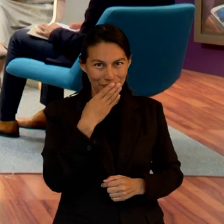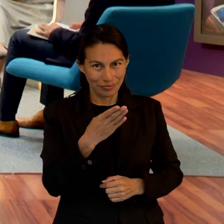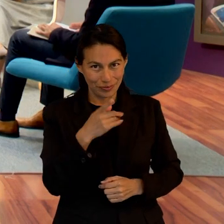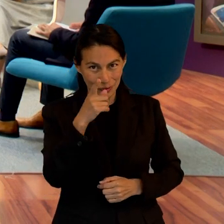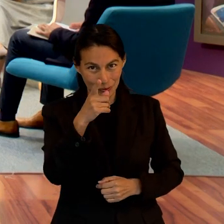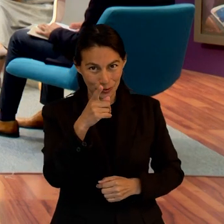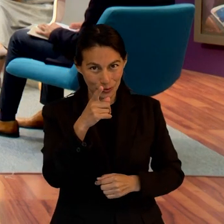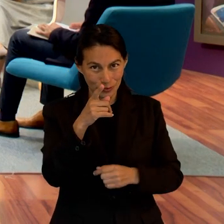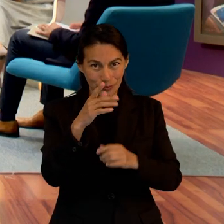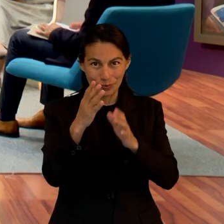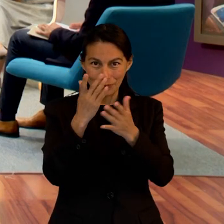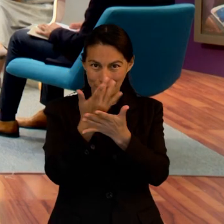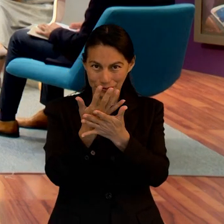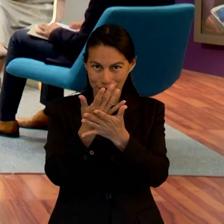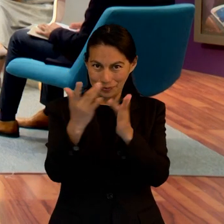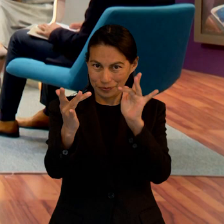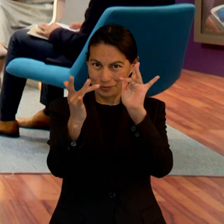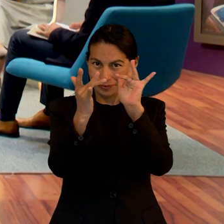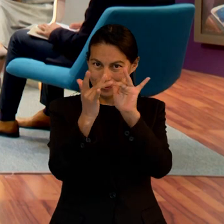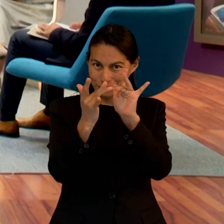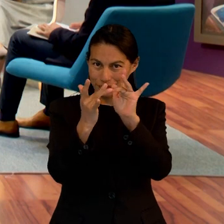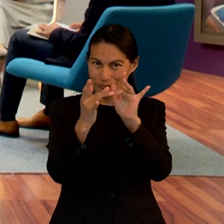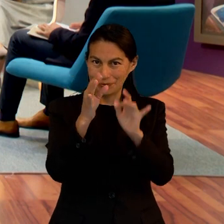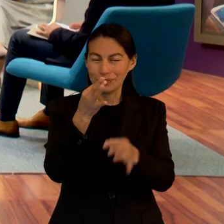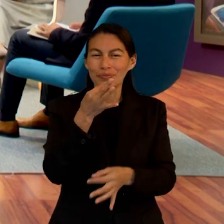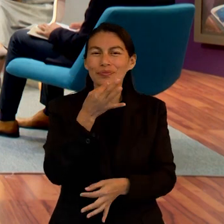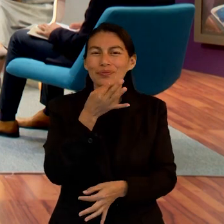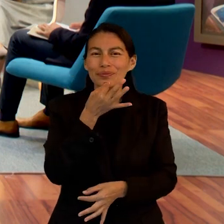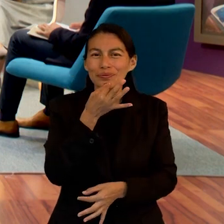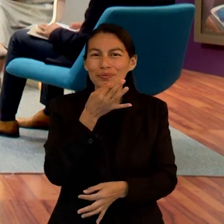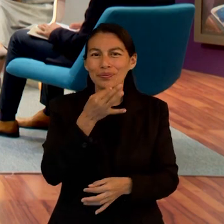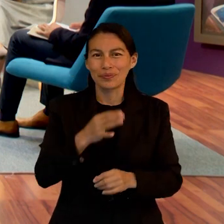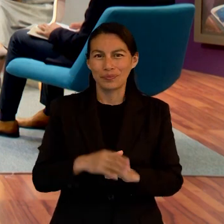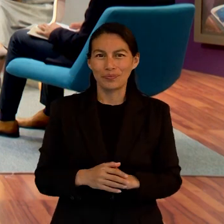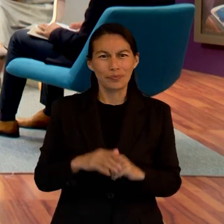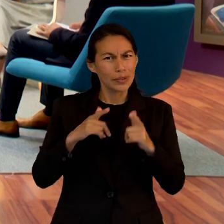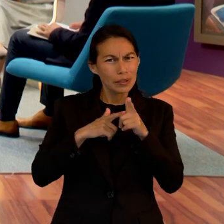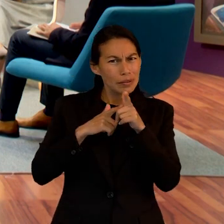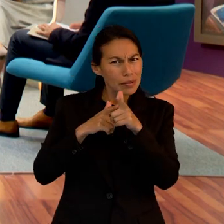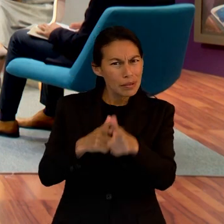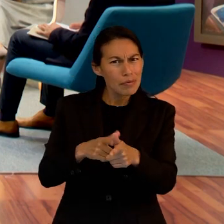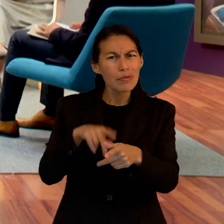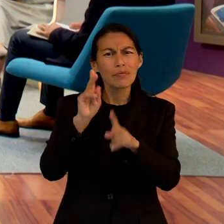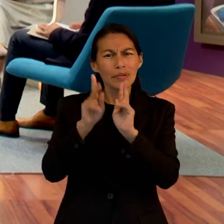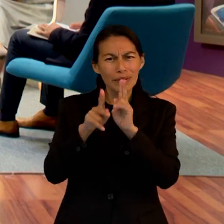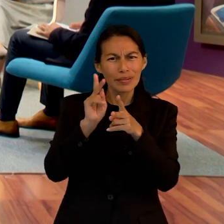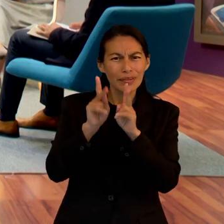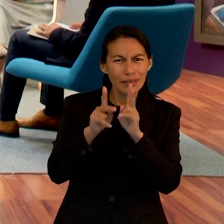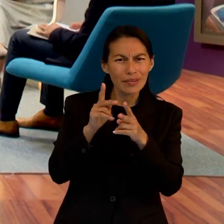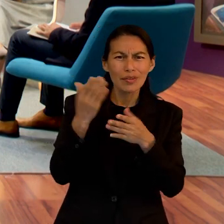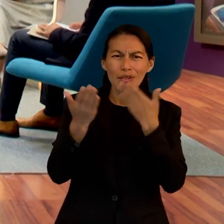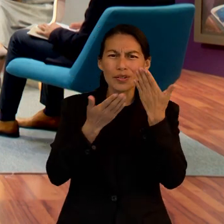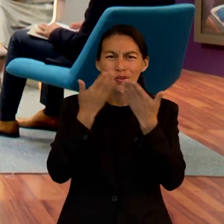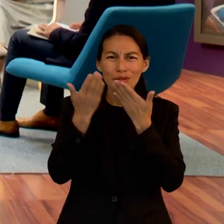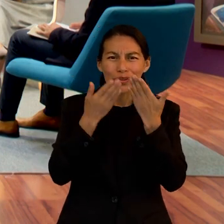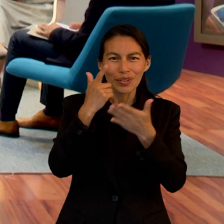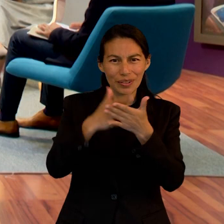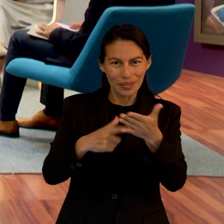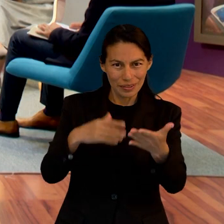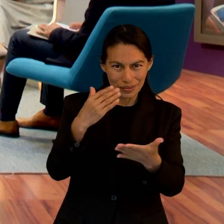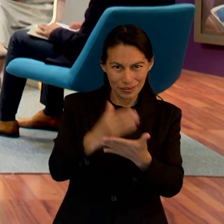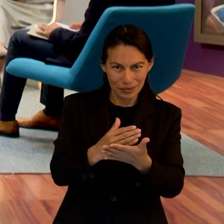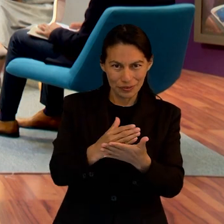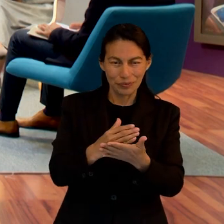quédate con nosotros porque regresaremos en un momento más y seguiremos dando continuación